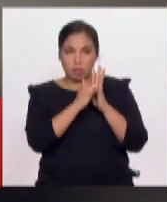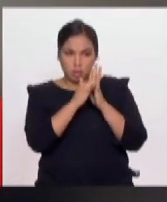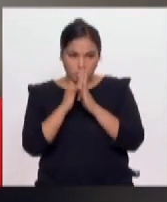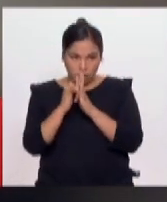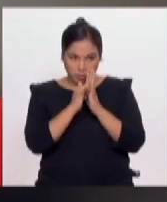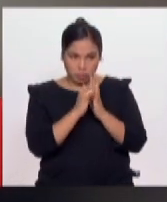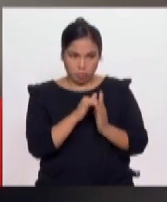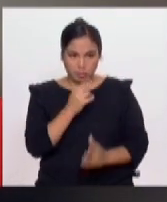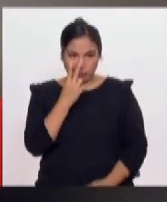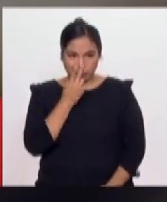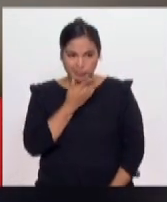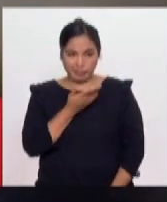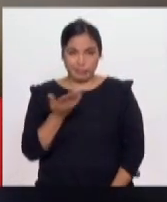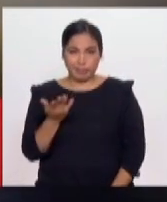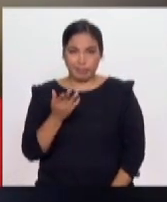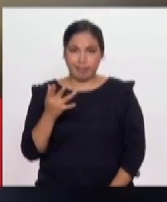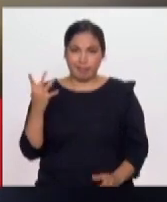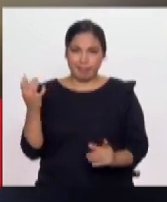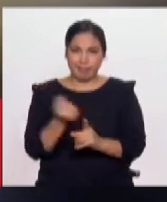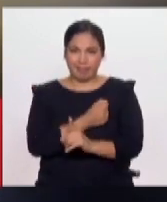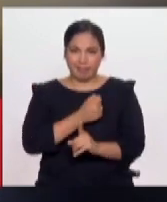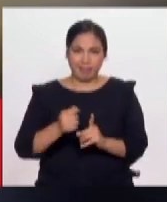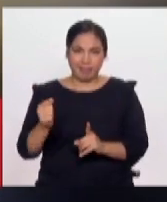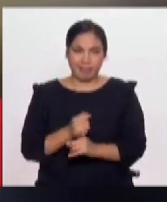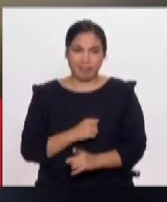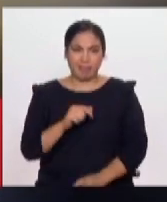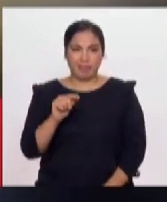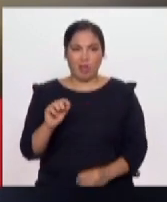captar la terrible golpiza